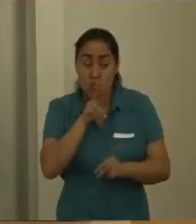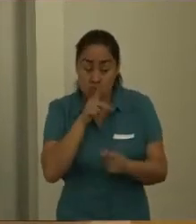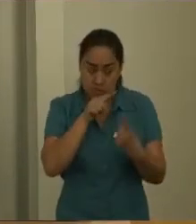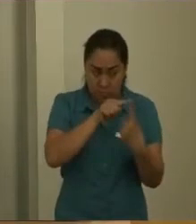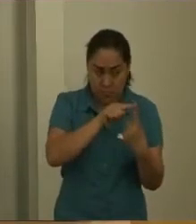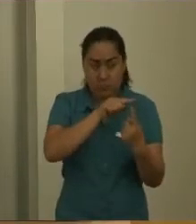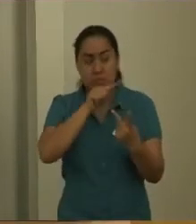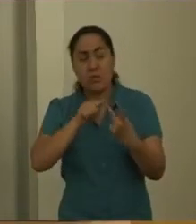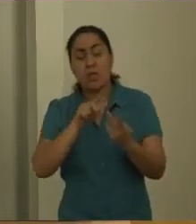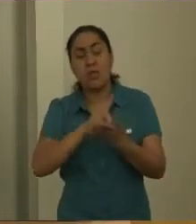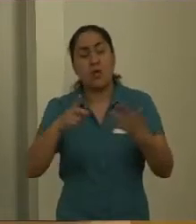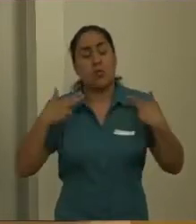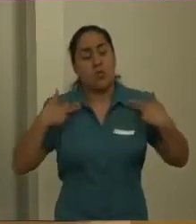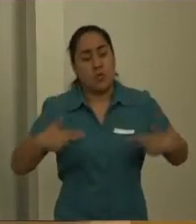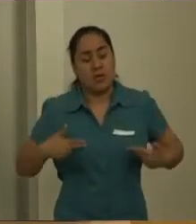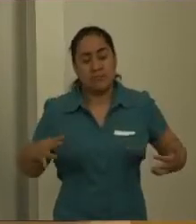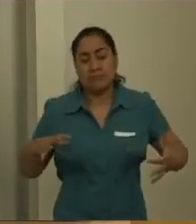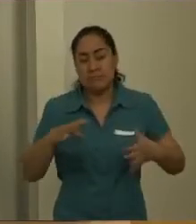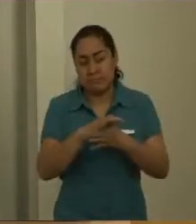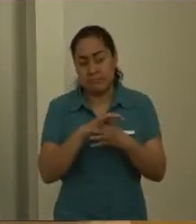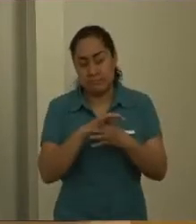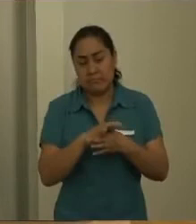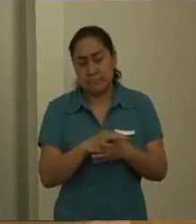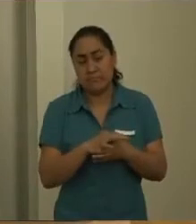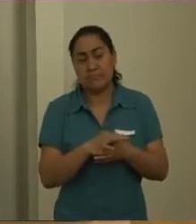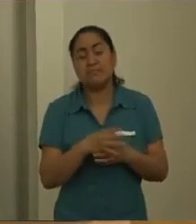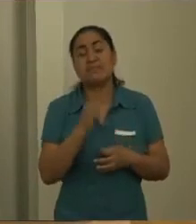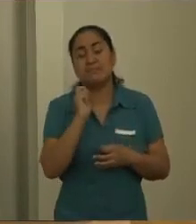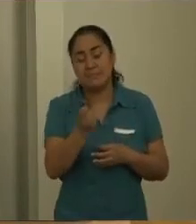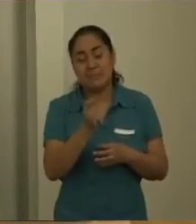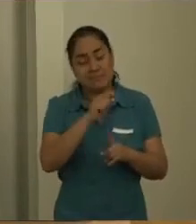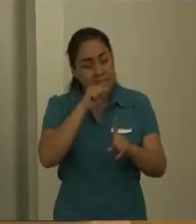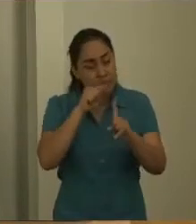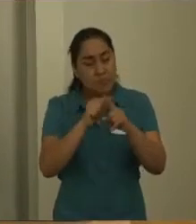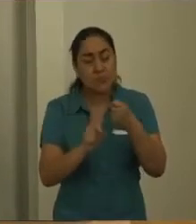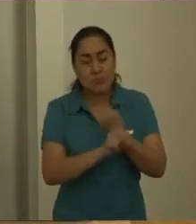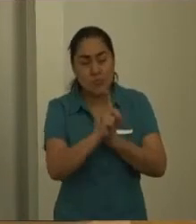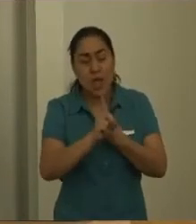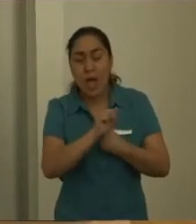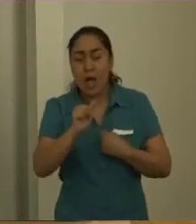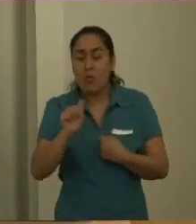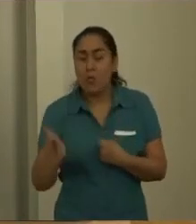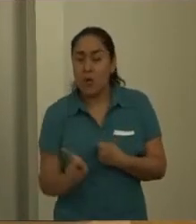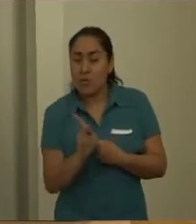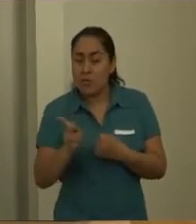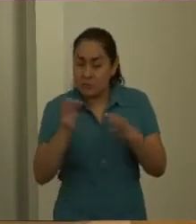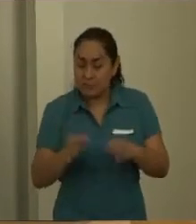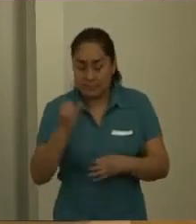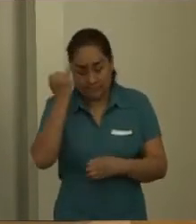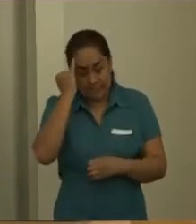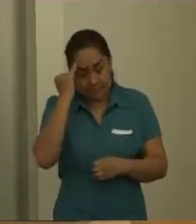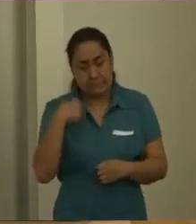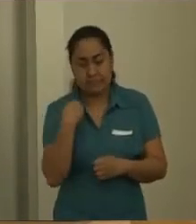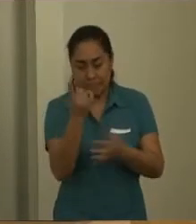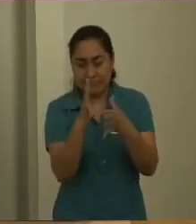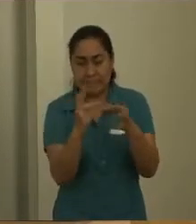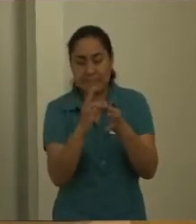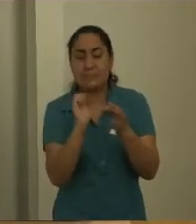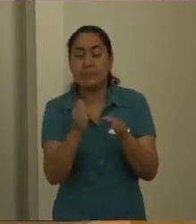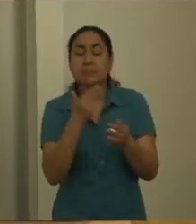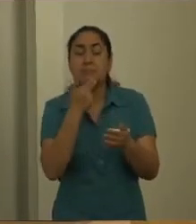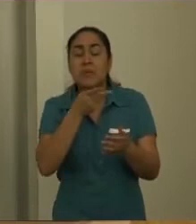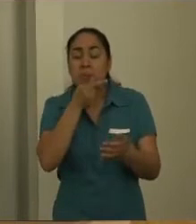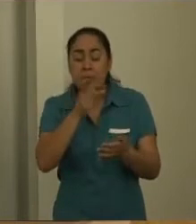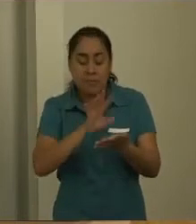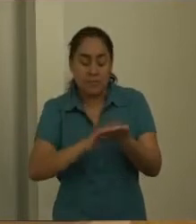humanos con tomando en cuenta a la problemática de los pueblos indígenas déjenme recordar sus palabras al